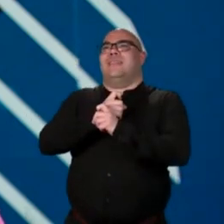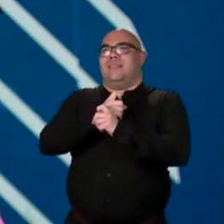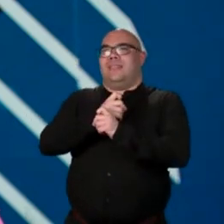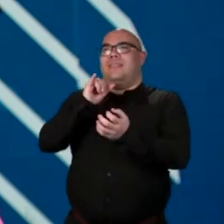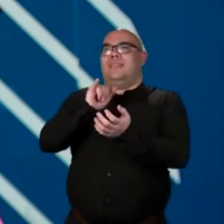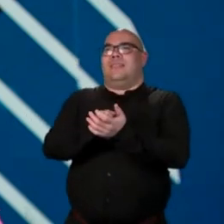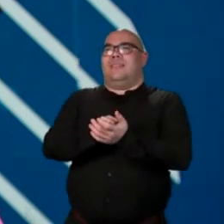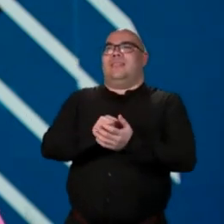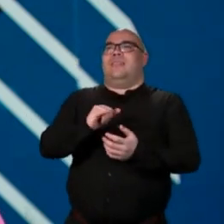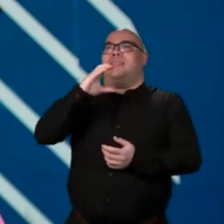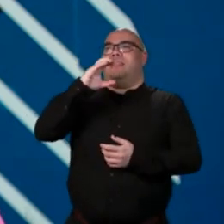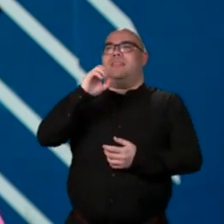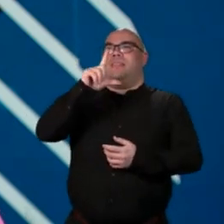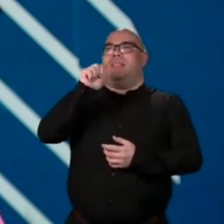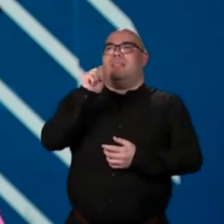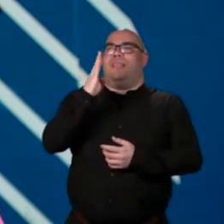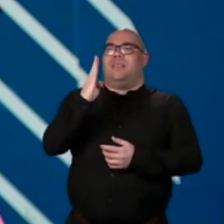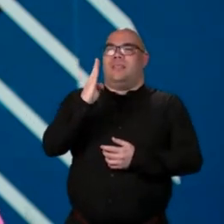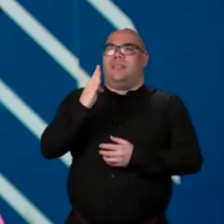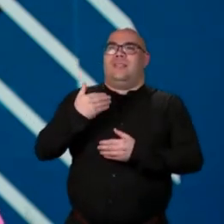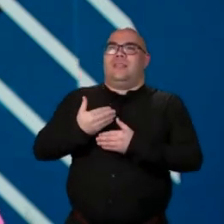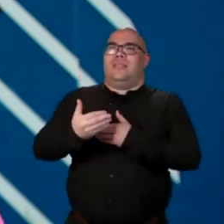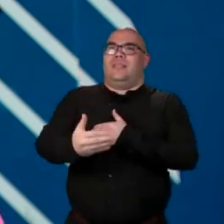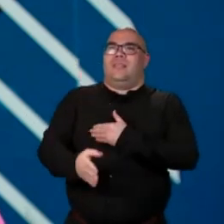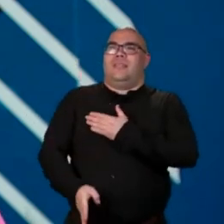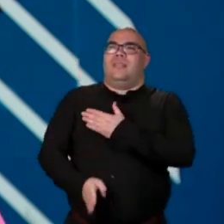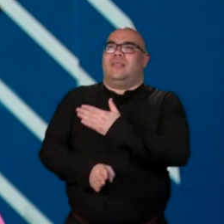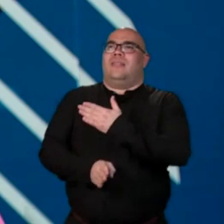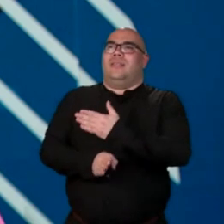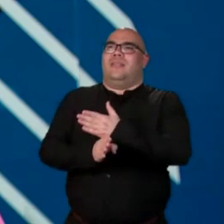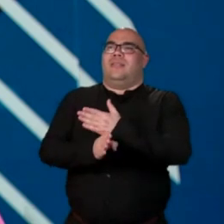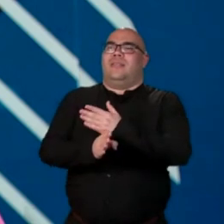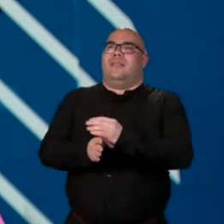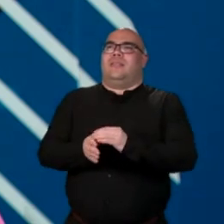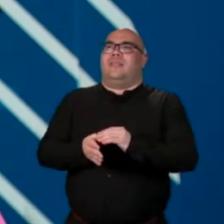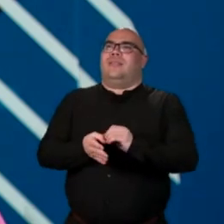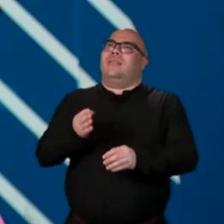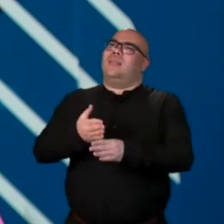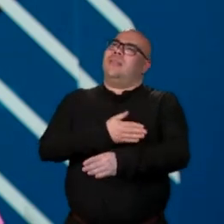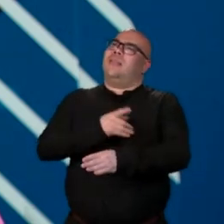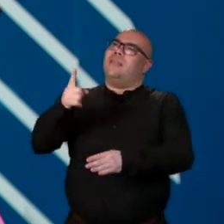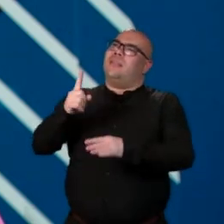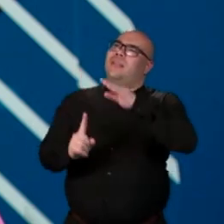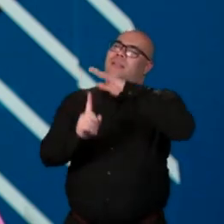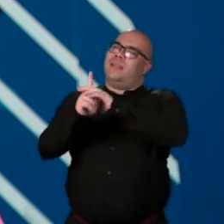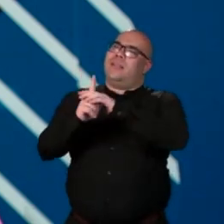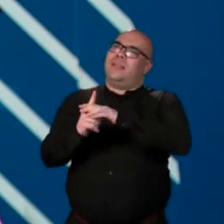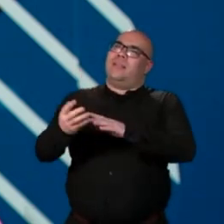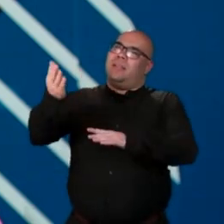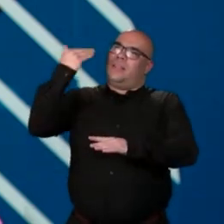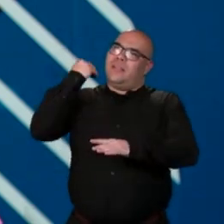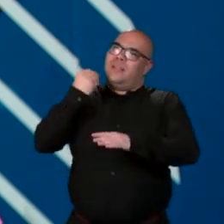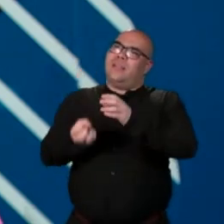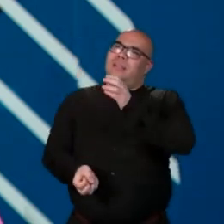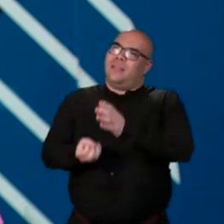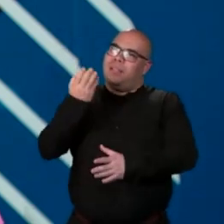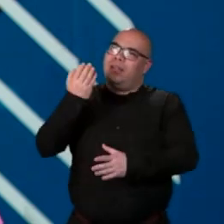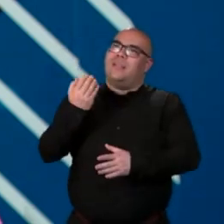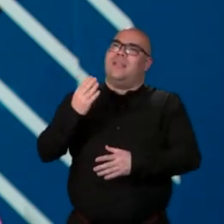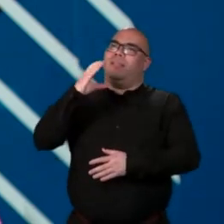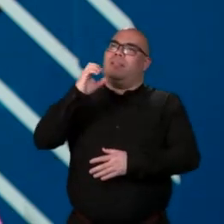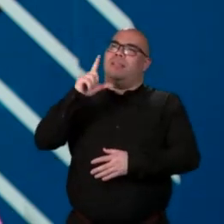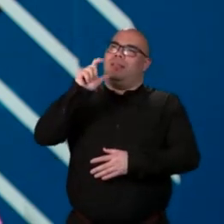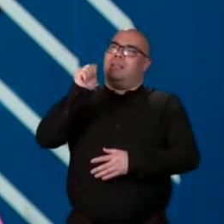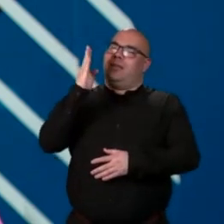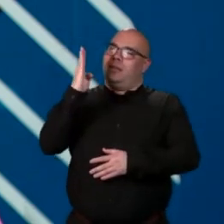Colab y cómo puede seguir trascendiendo. Tú estuviste desde el origen en la creación también del laboratorio, el